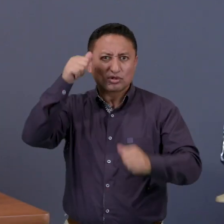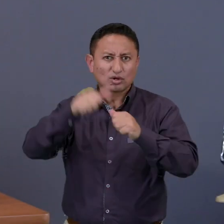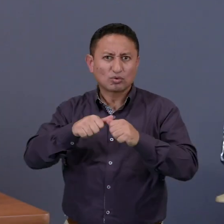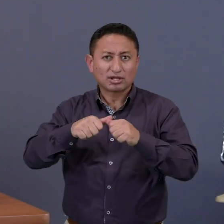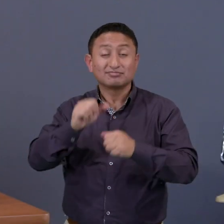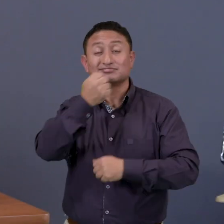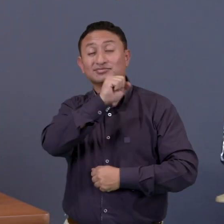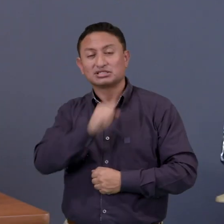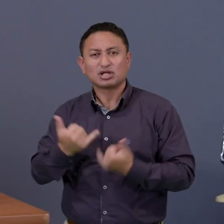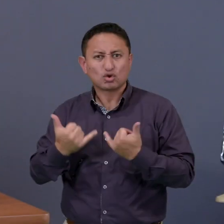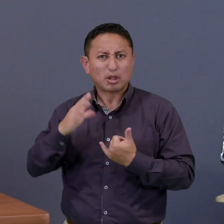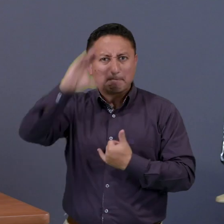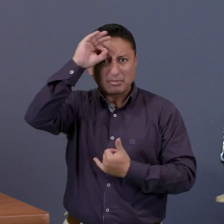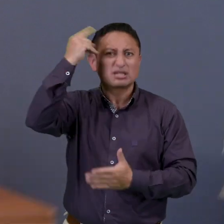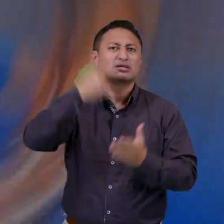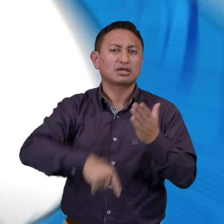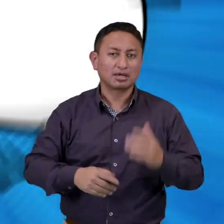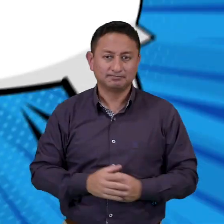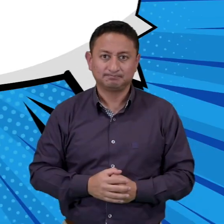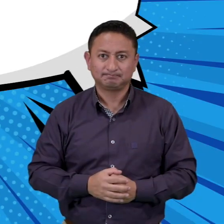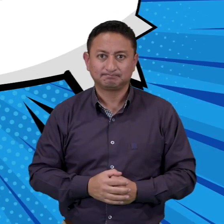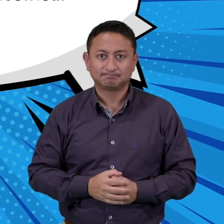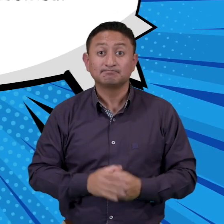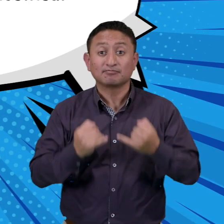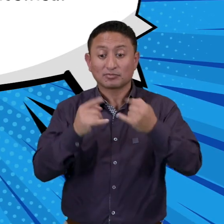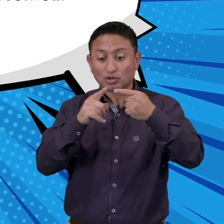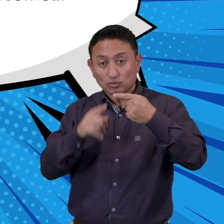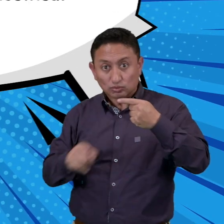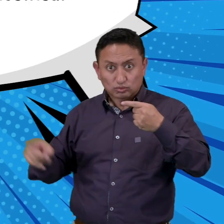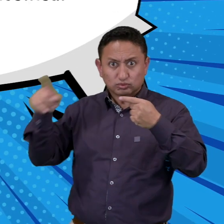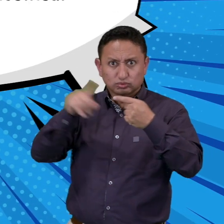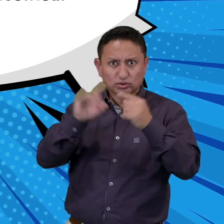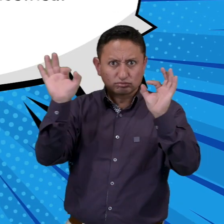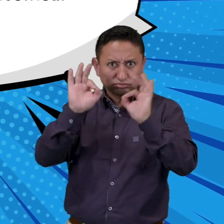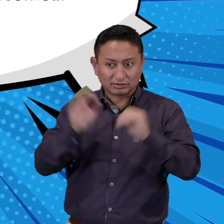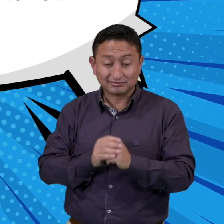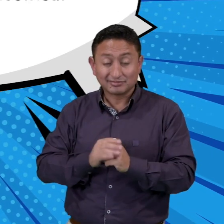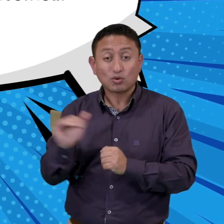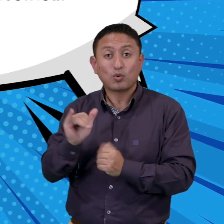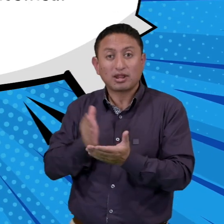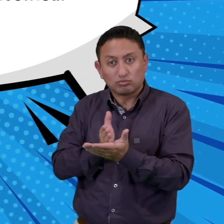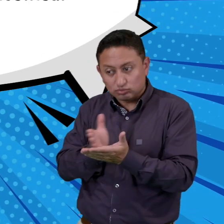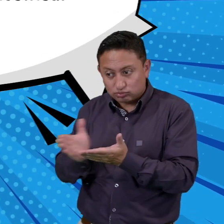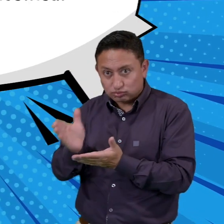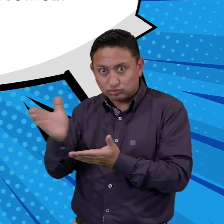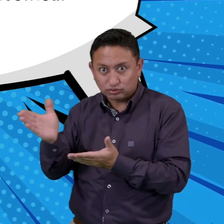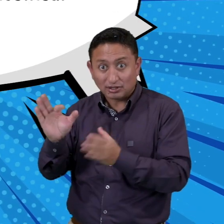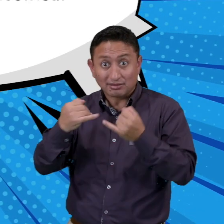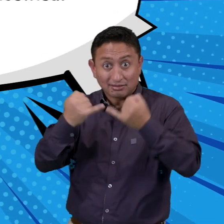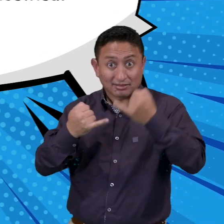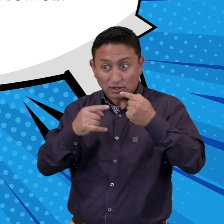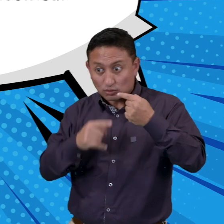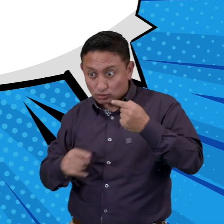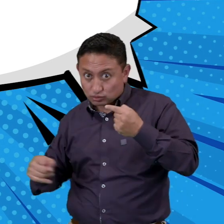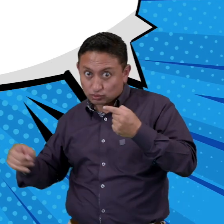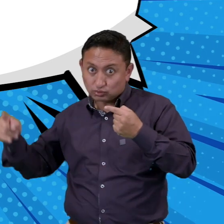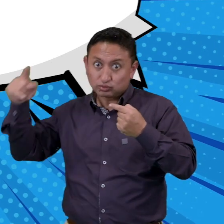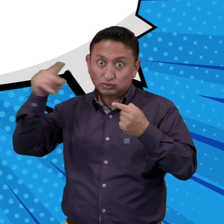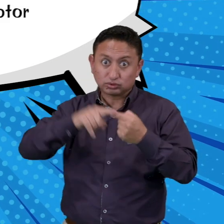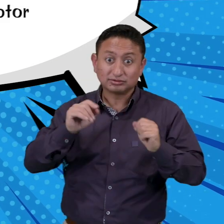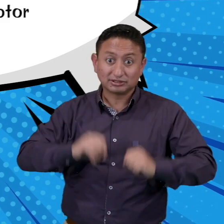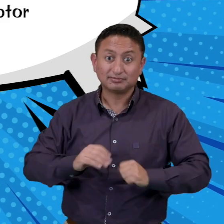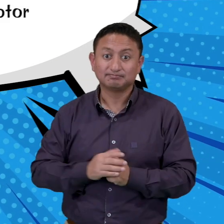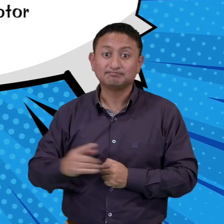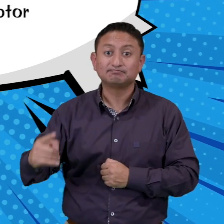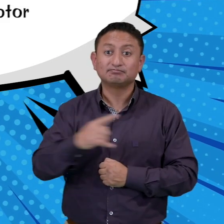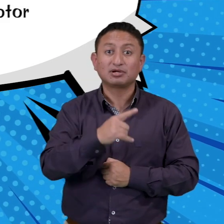junto a Sisa lo que hemos aprendido hoy. Un circuito eléctrico es un camino por el que puede circular la corriente eléctrica. Se compone